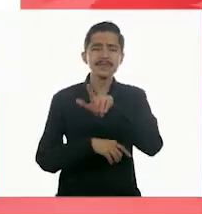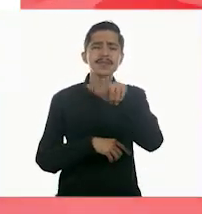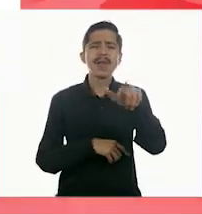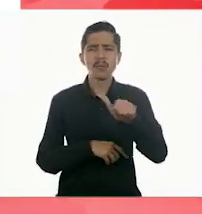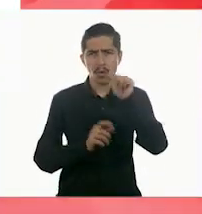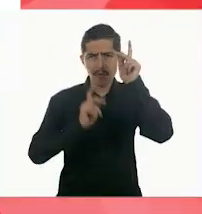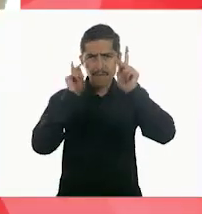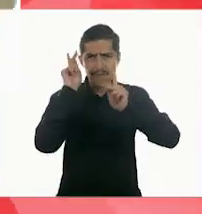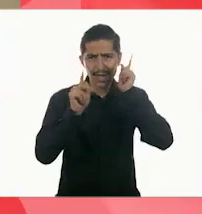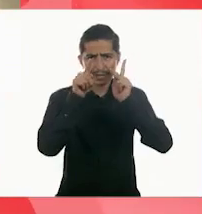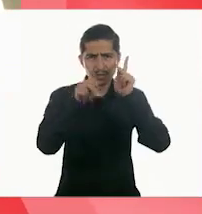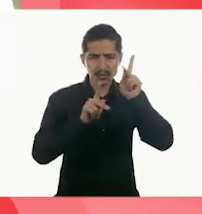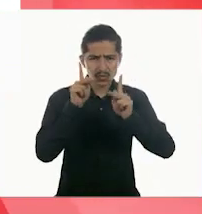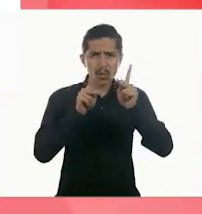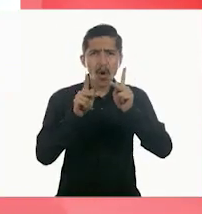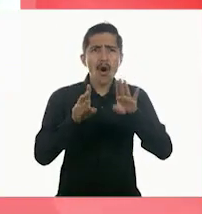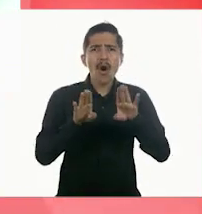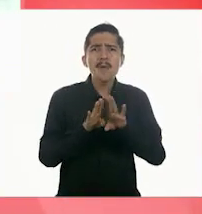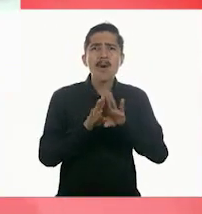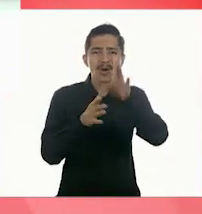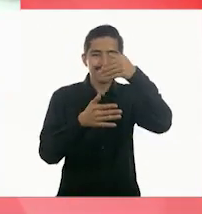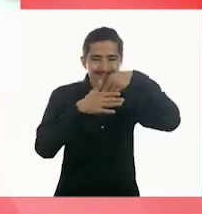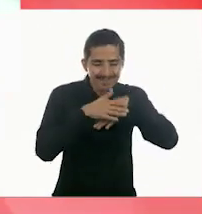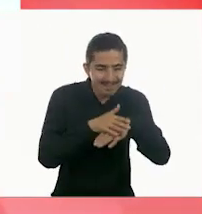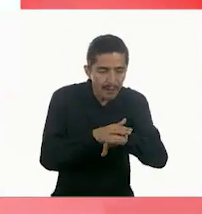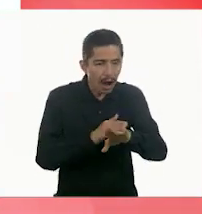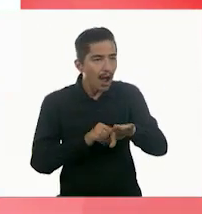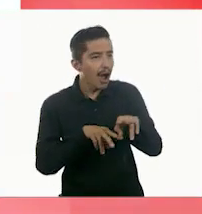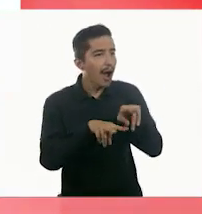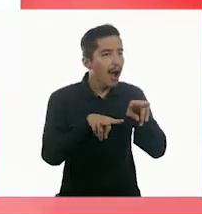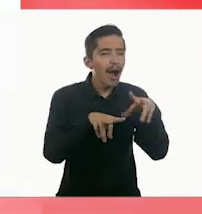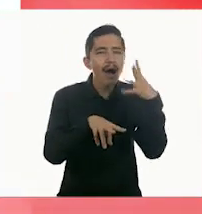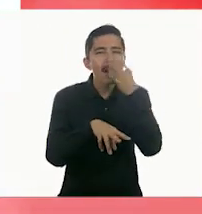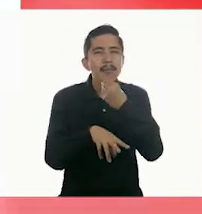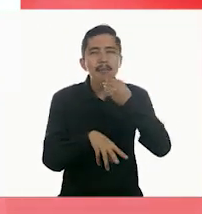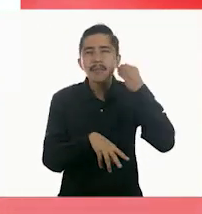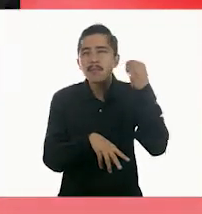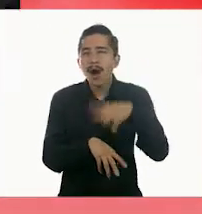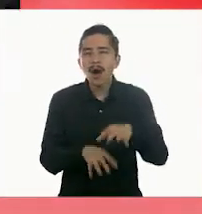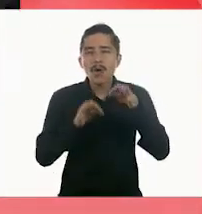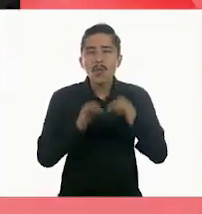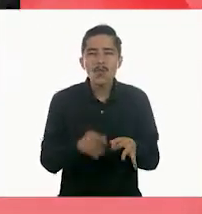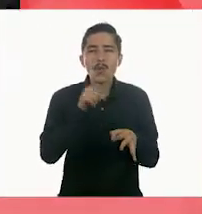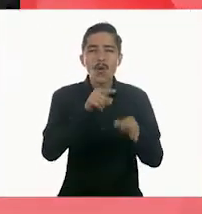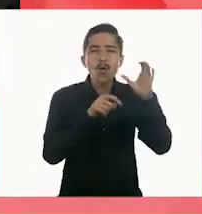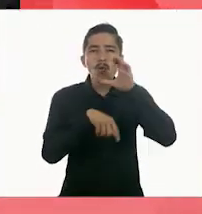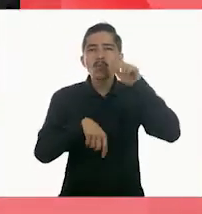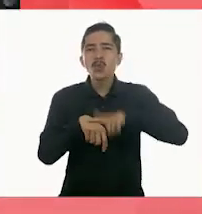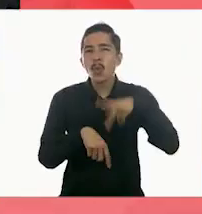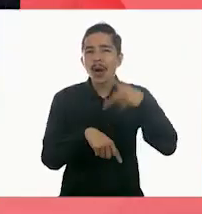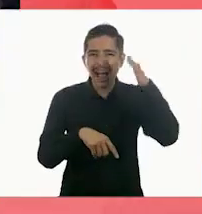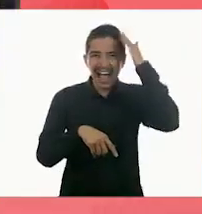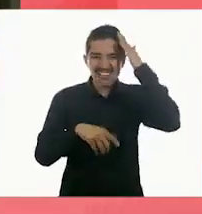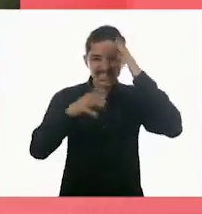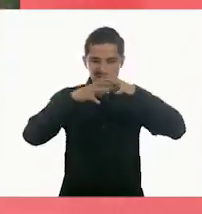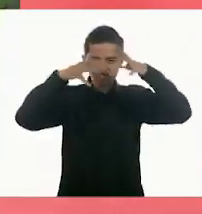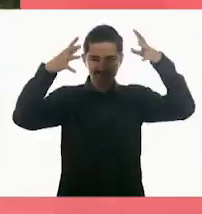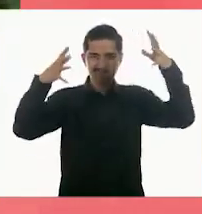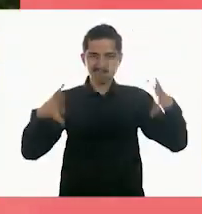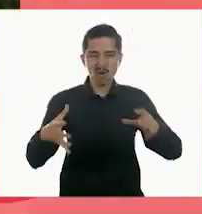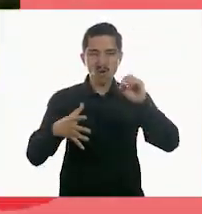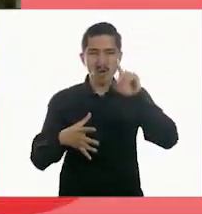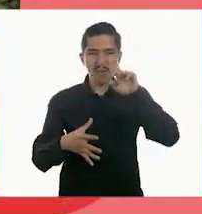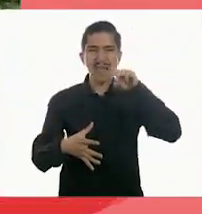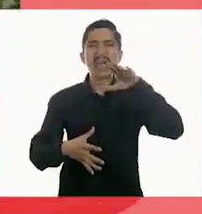Después de visitar la sala de introducción que nos empapa de la grandeza de la cultura olmeca, comienza un recorrido espectacular que